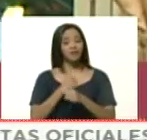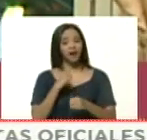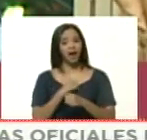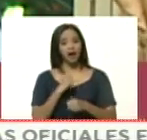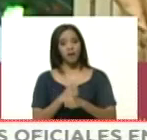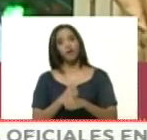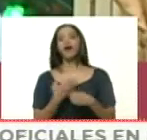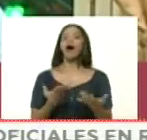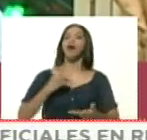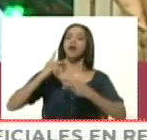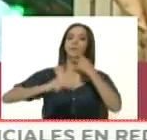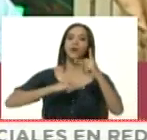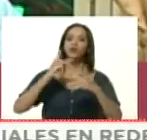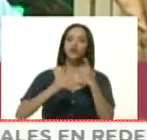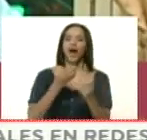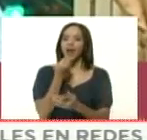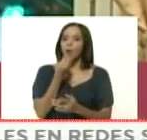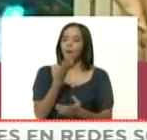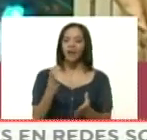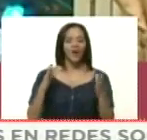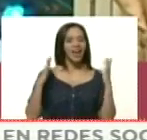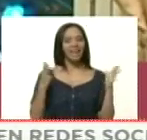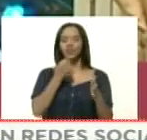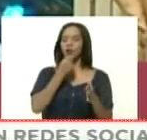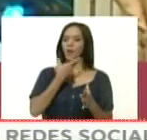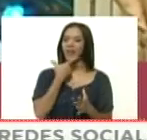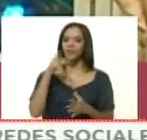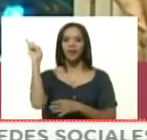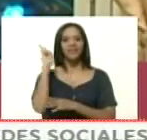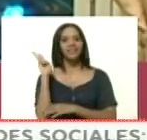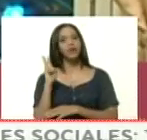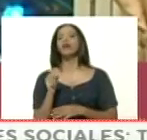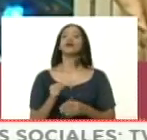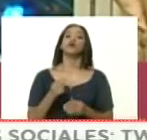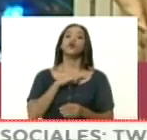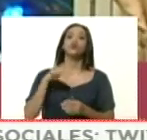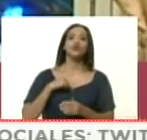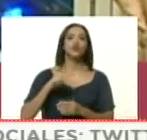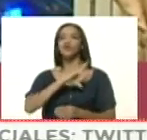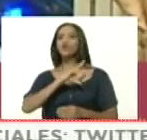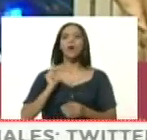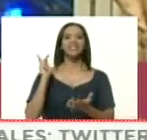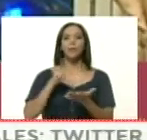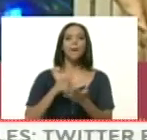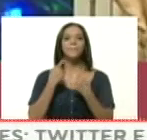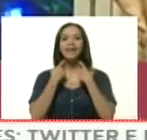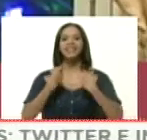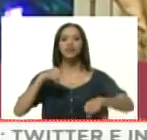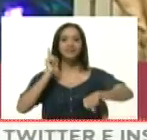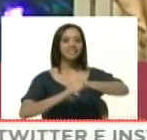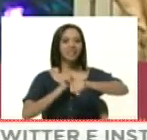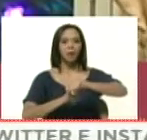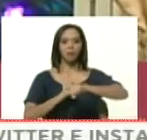la productividad, a lo bueno, a lo grande, a lo bonito para Venezuela. Nosotros no andamos perdiendo el tiempo,